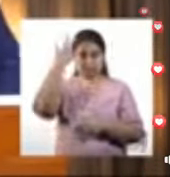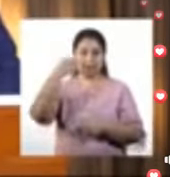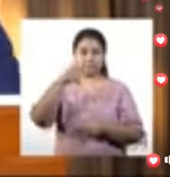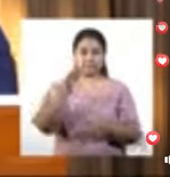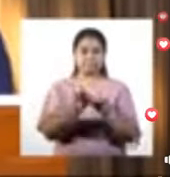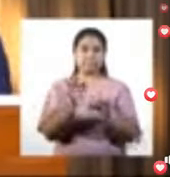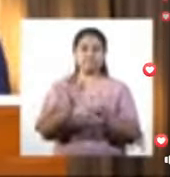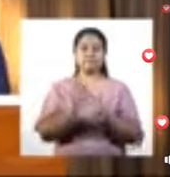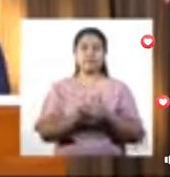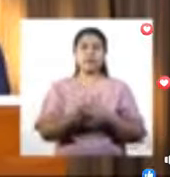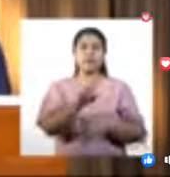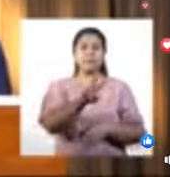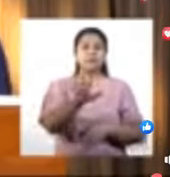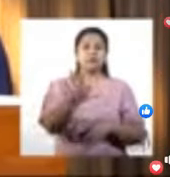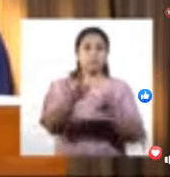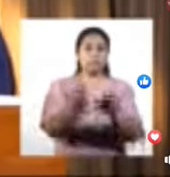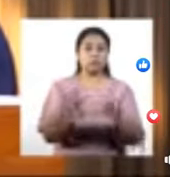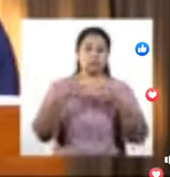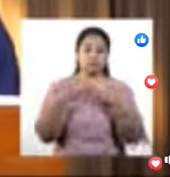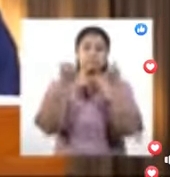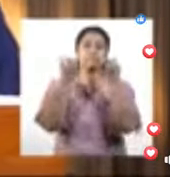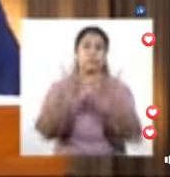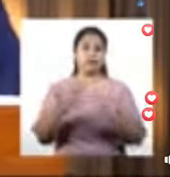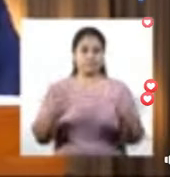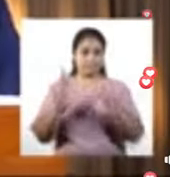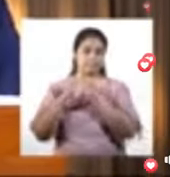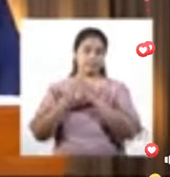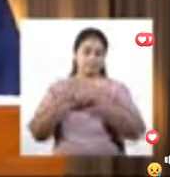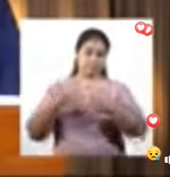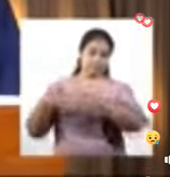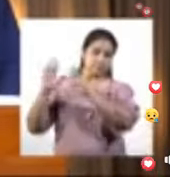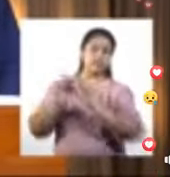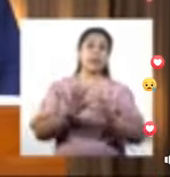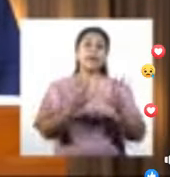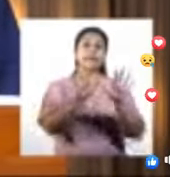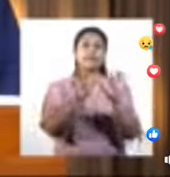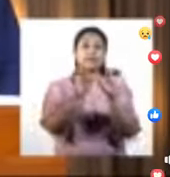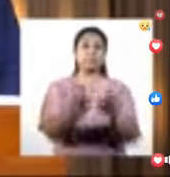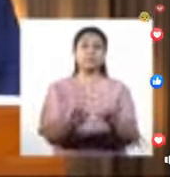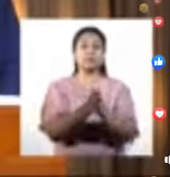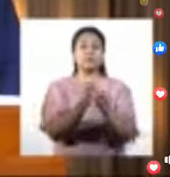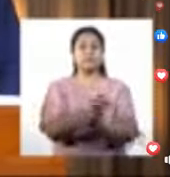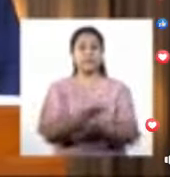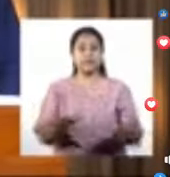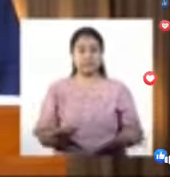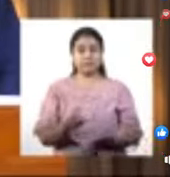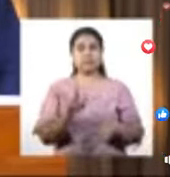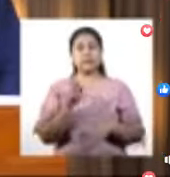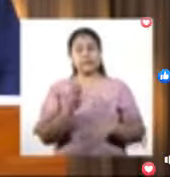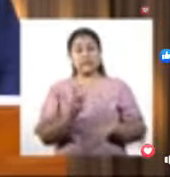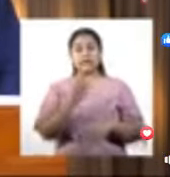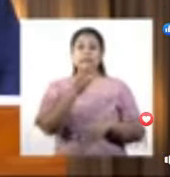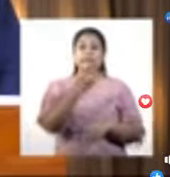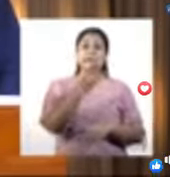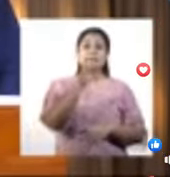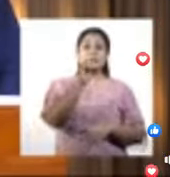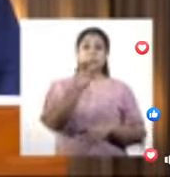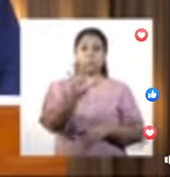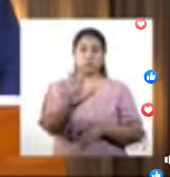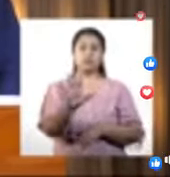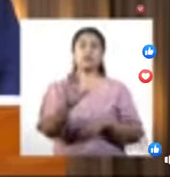días, 25 personas recuperadas, 10 personas fallecidas y 305